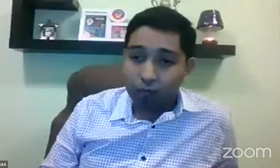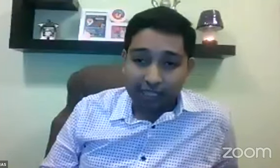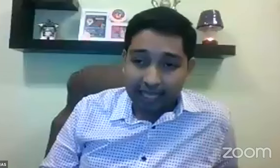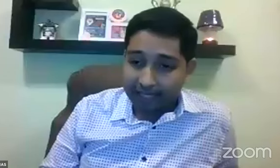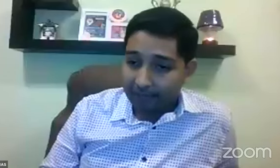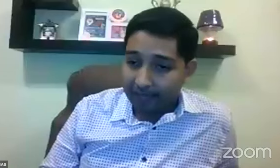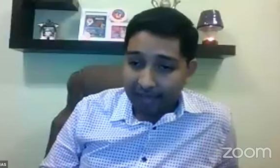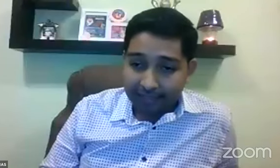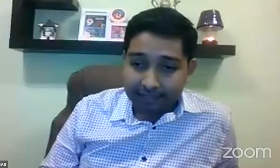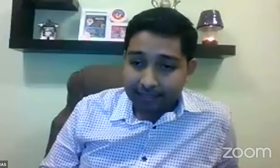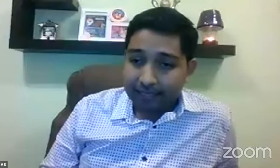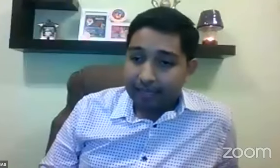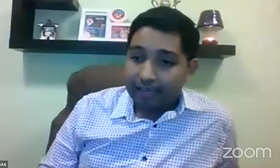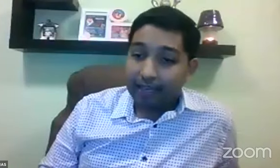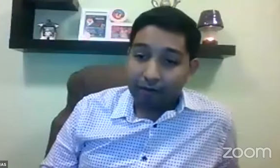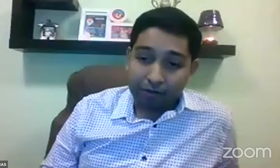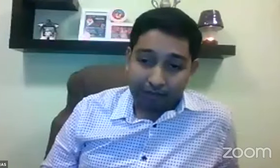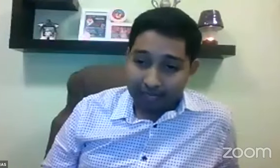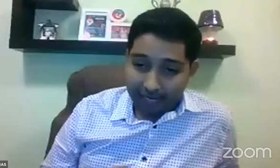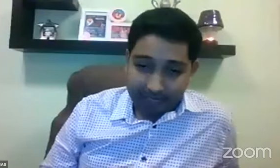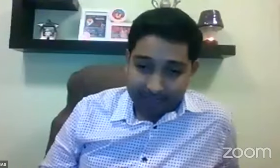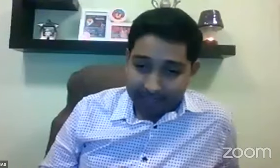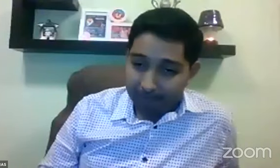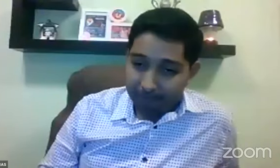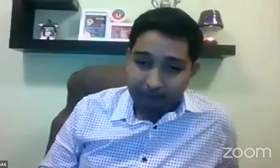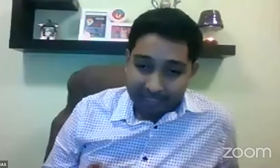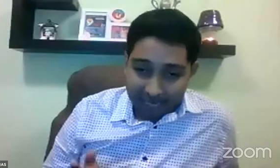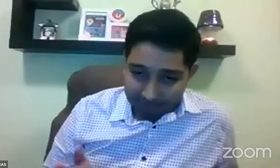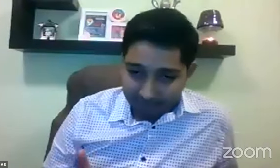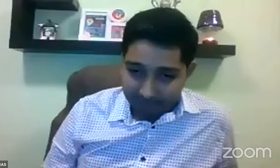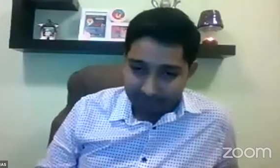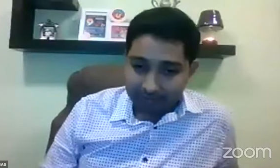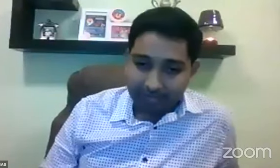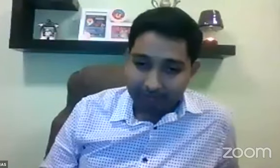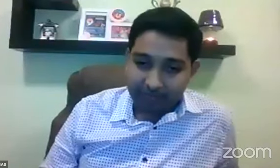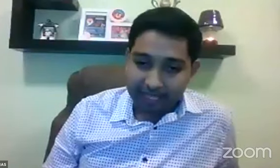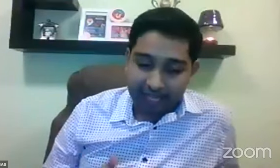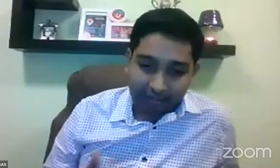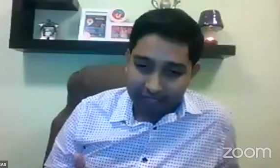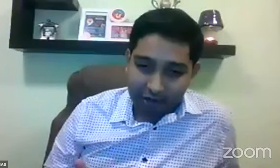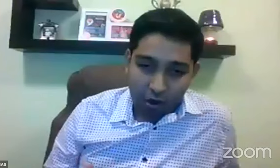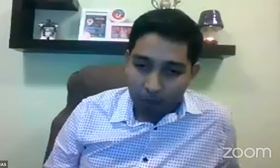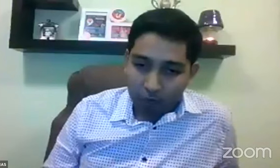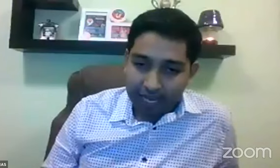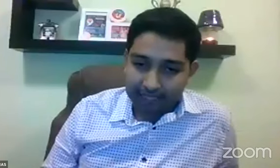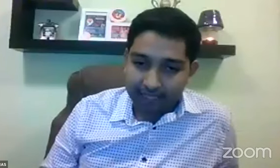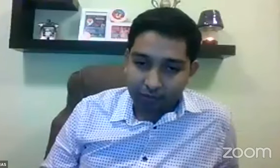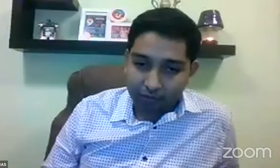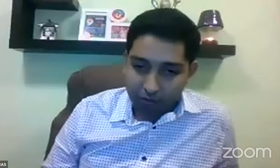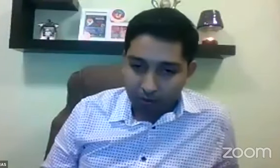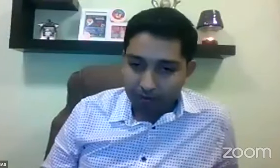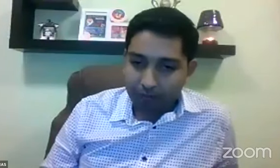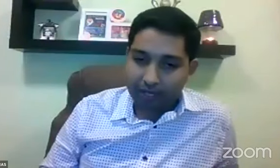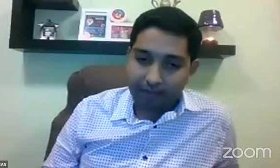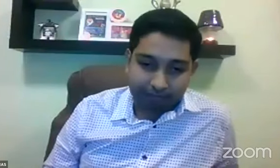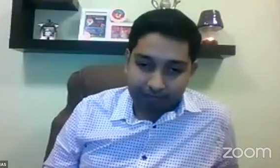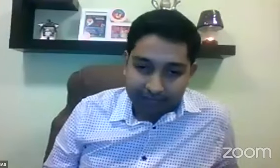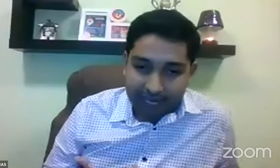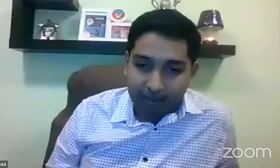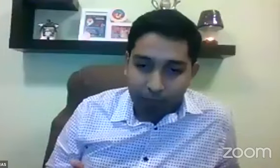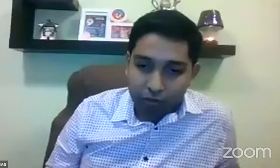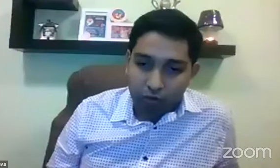hacer muchas actividades, e incluso de que hasta bañarme, o sea, me sentía, o sea, no lo podía hacer yo solo,